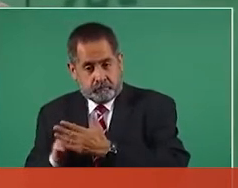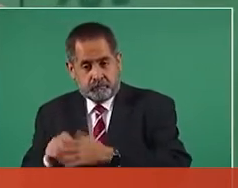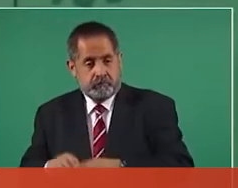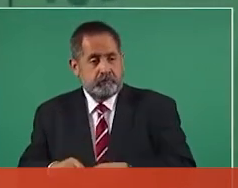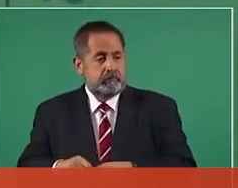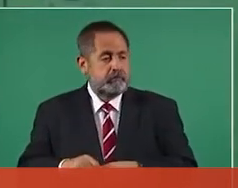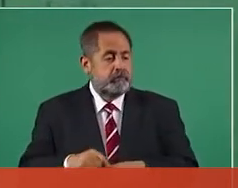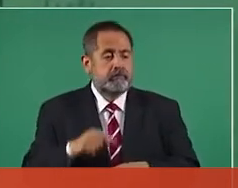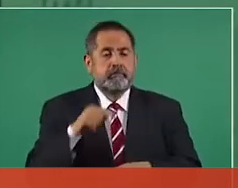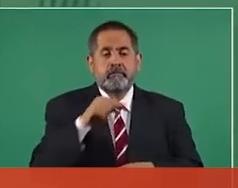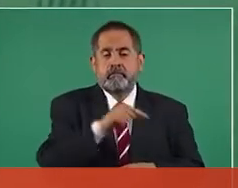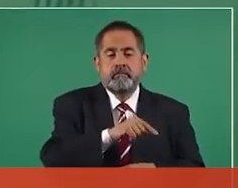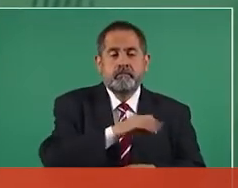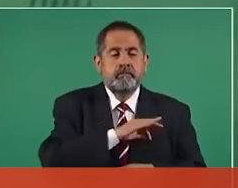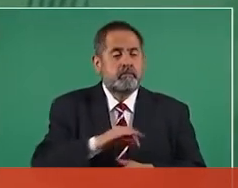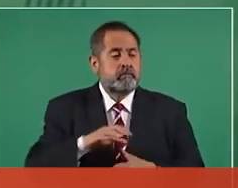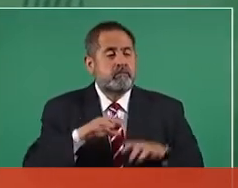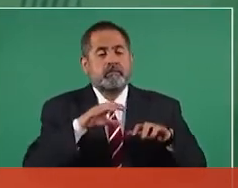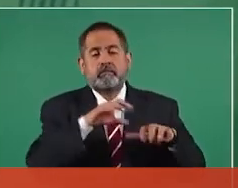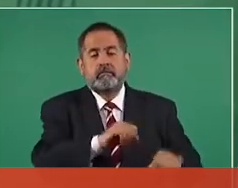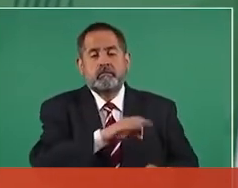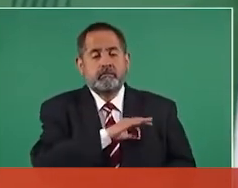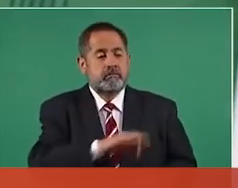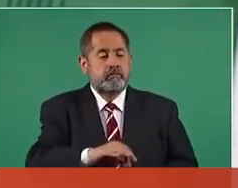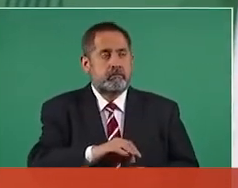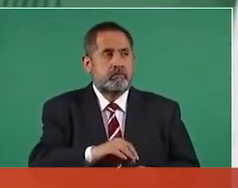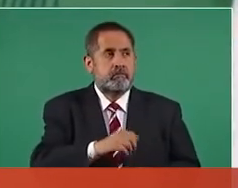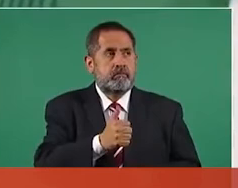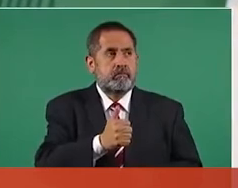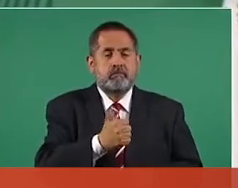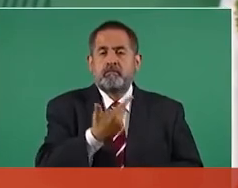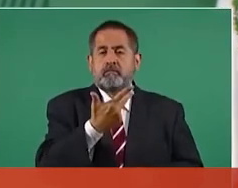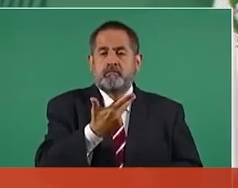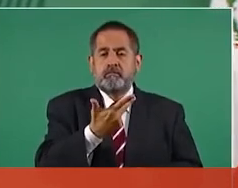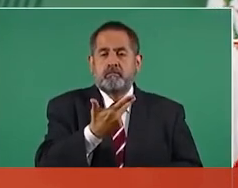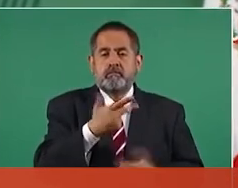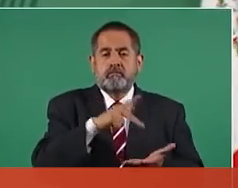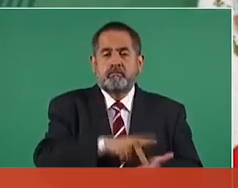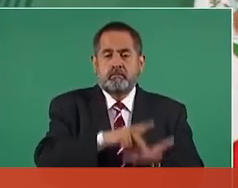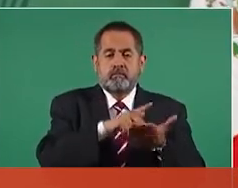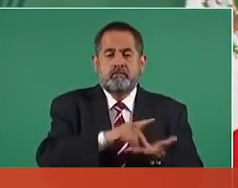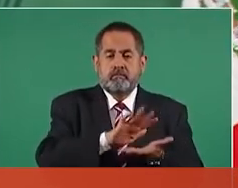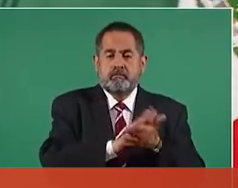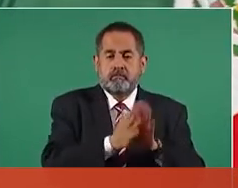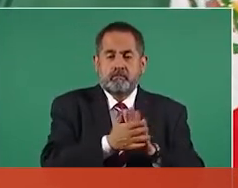aumentamos 2 kilos de tortilla. De 6 a 8 kilos.